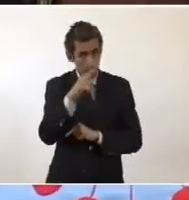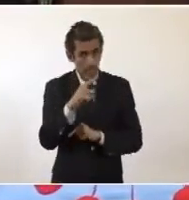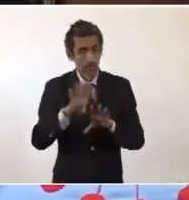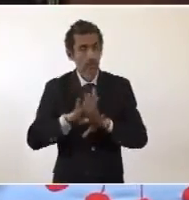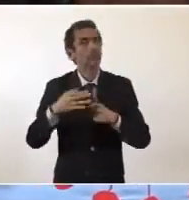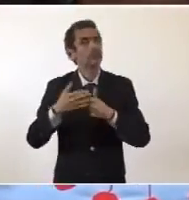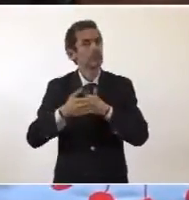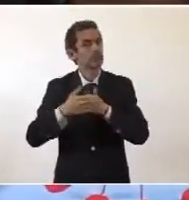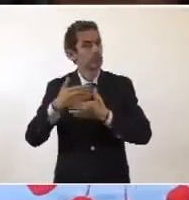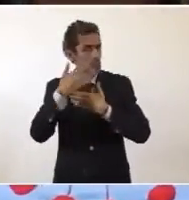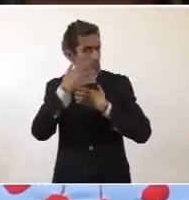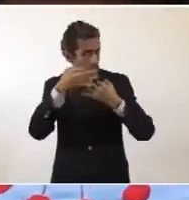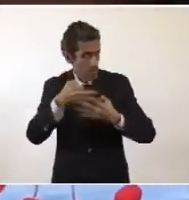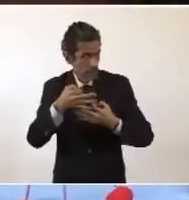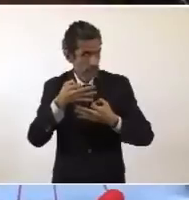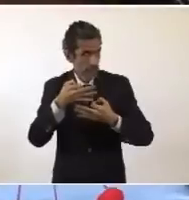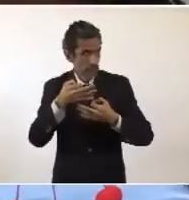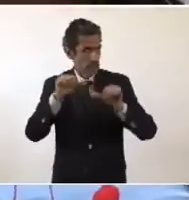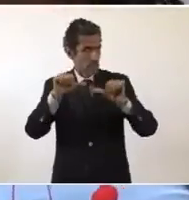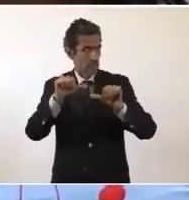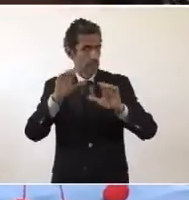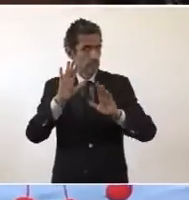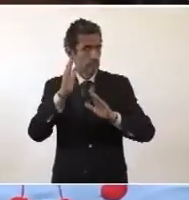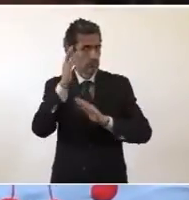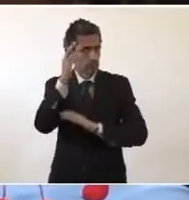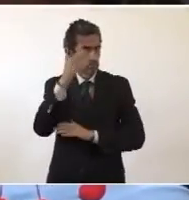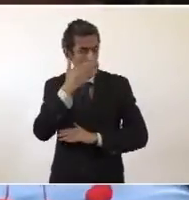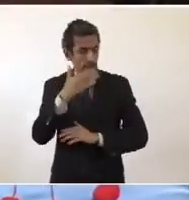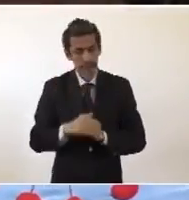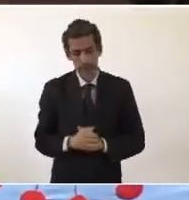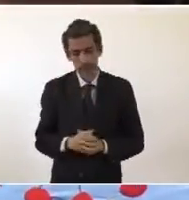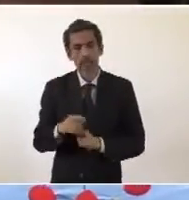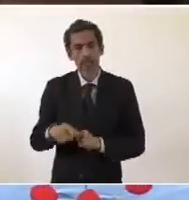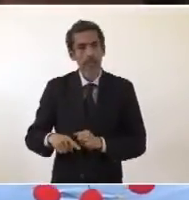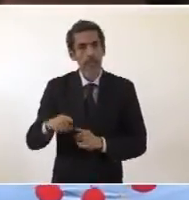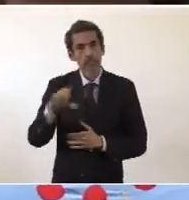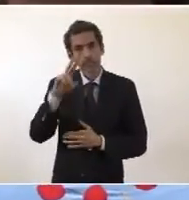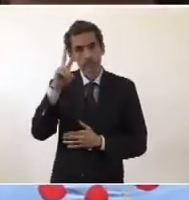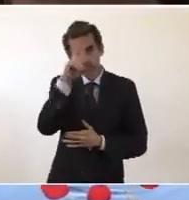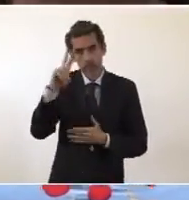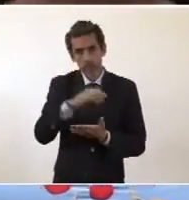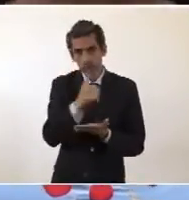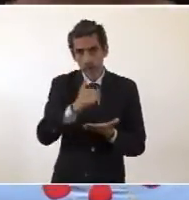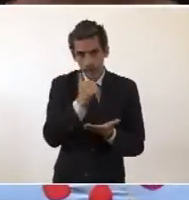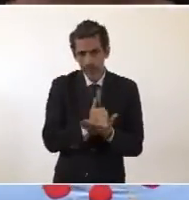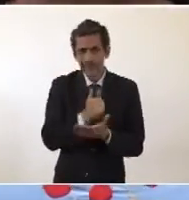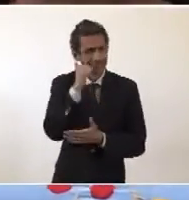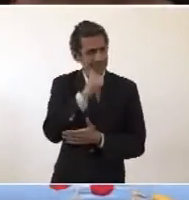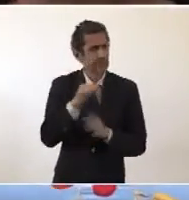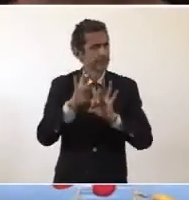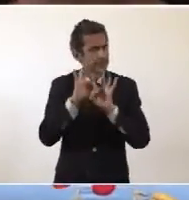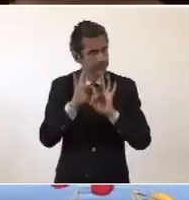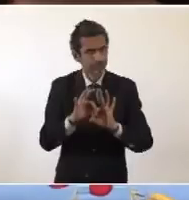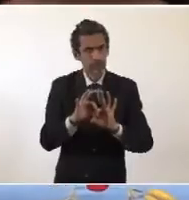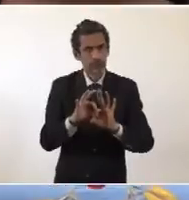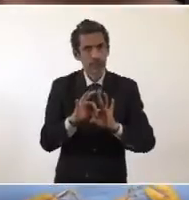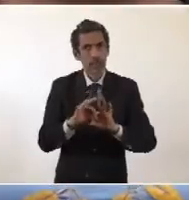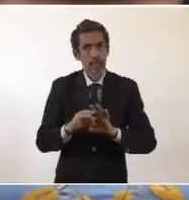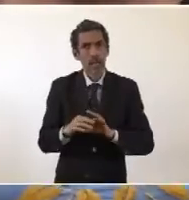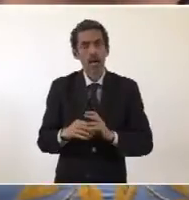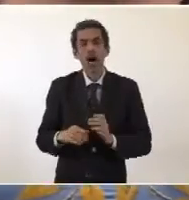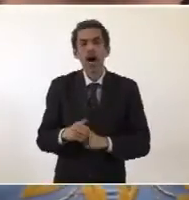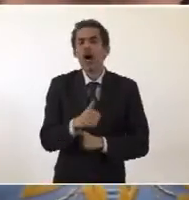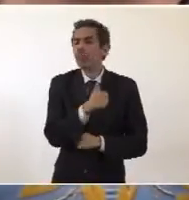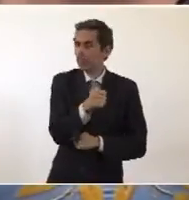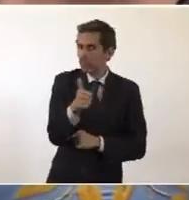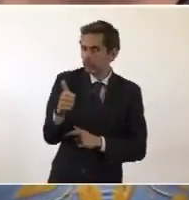salir adelante, que es lo más importante. Esta ciudad siempre ha sido solidaria y aquí hay una enorme unidad. Cada uno tiene sus